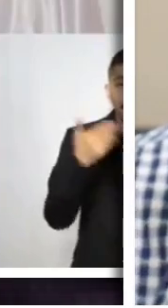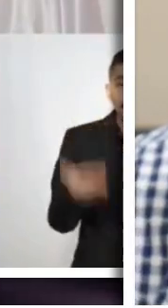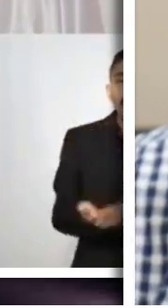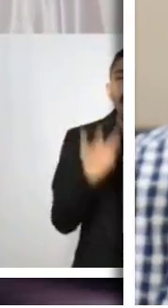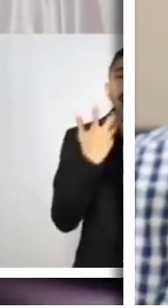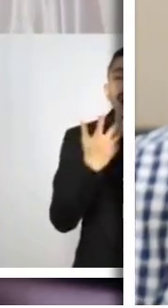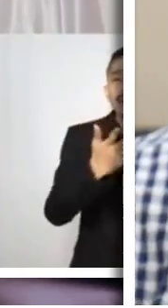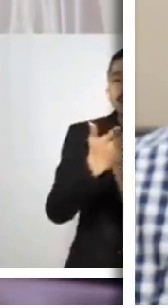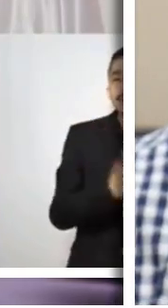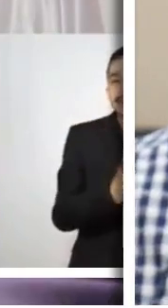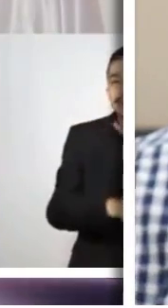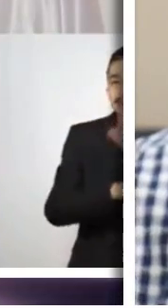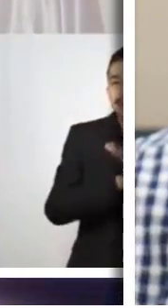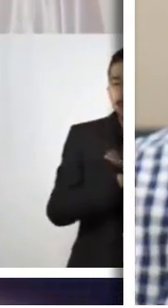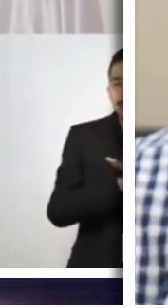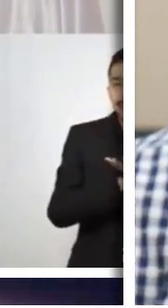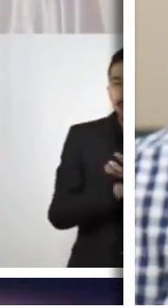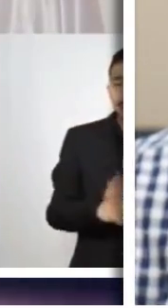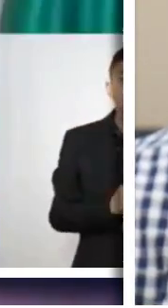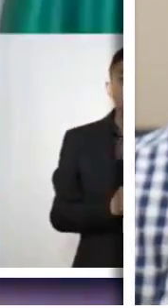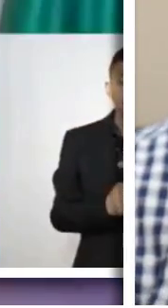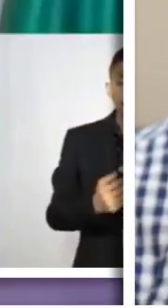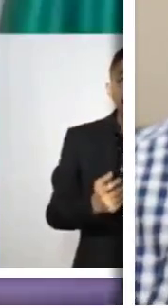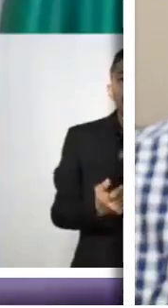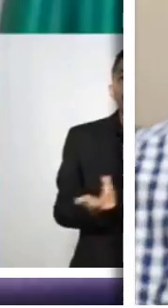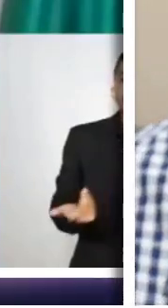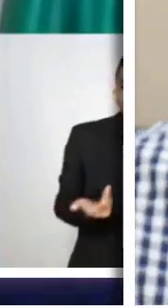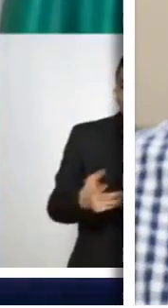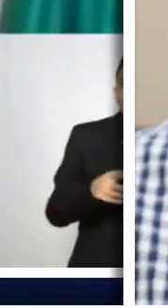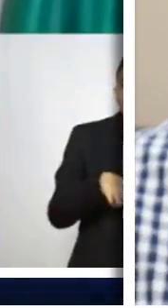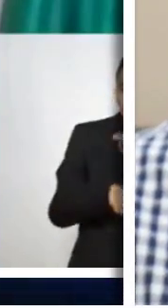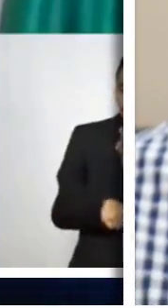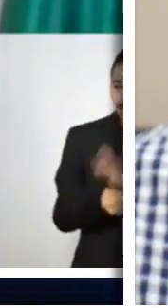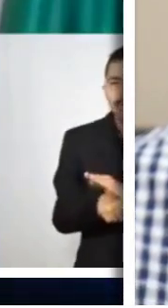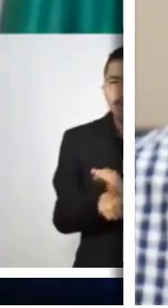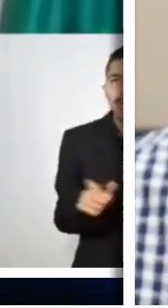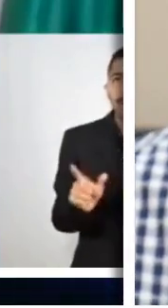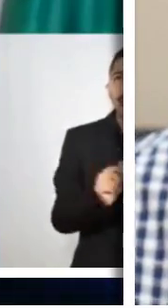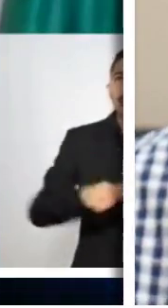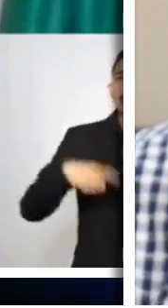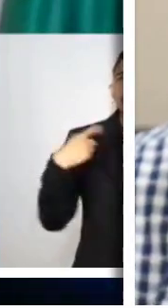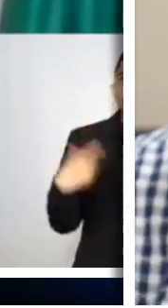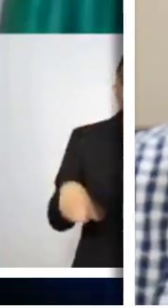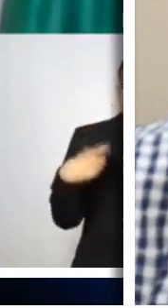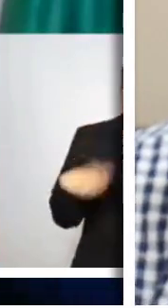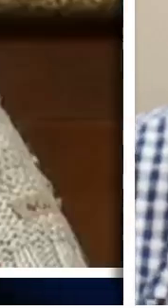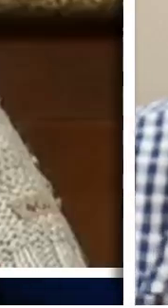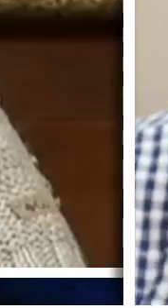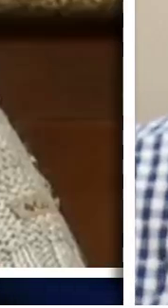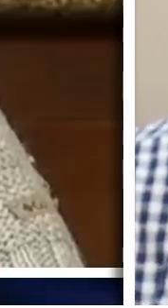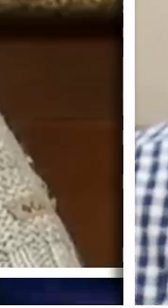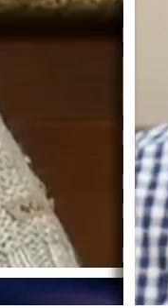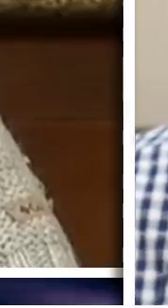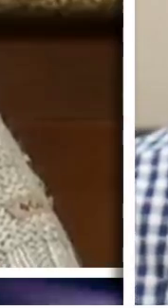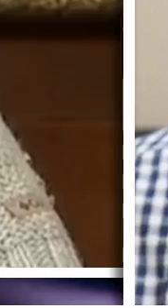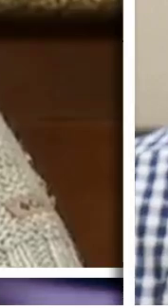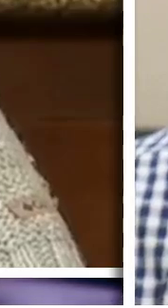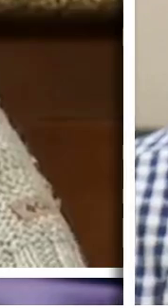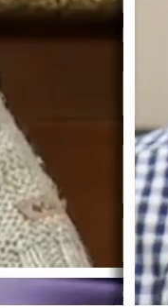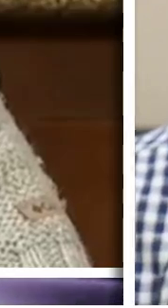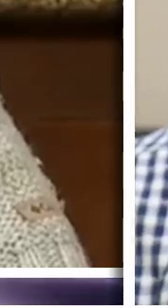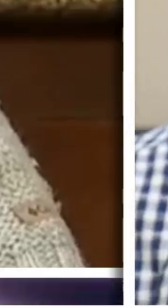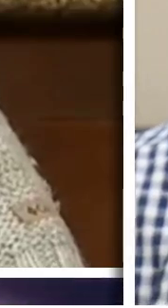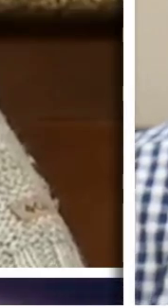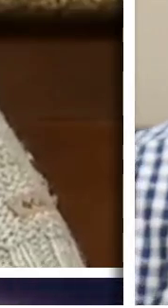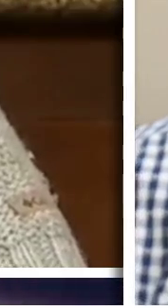más de ellos hasta de regreso a nuestro país que lo que ha hecho el propio donald trump pero bueno este es el mensaje están ya